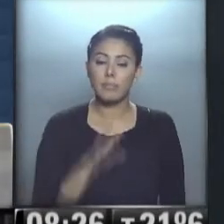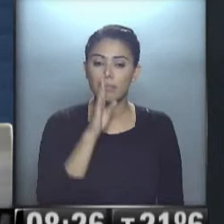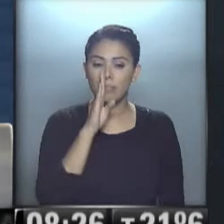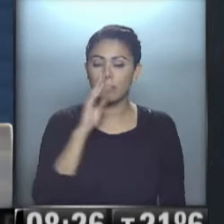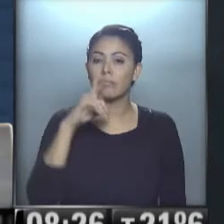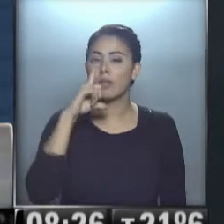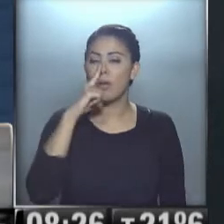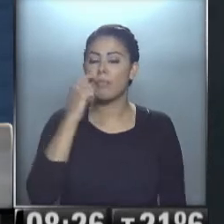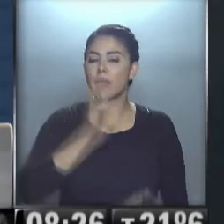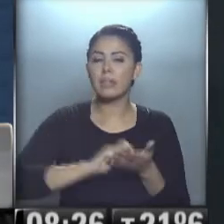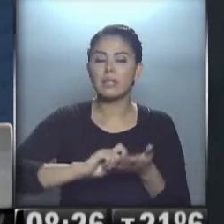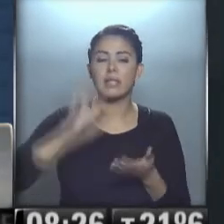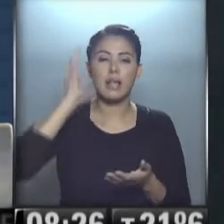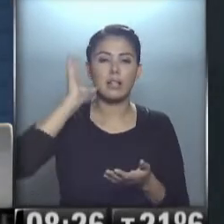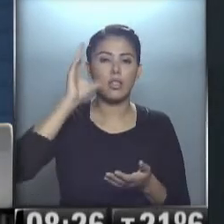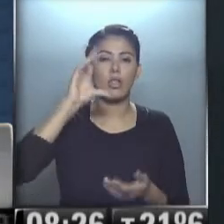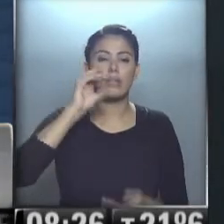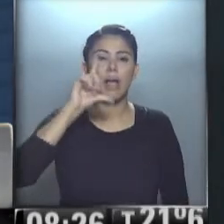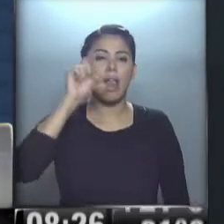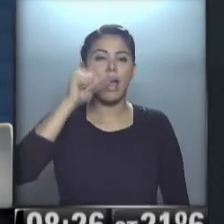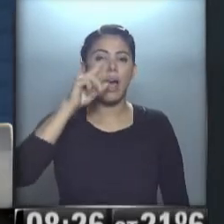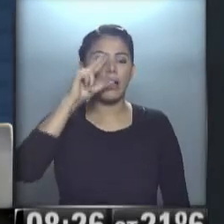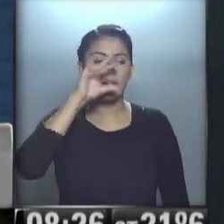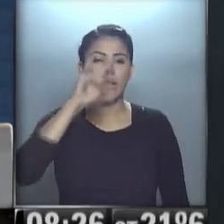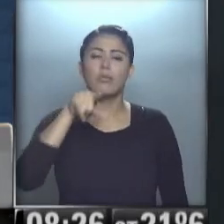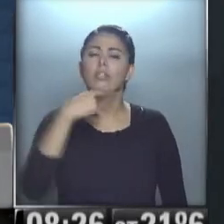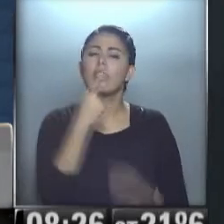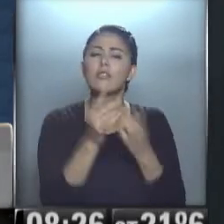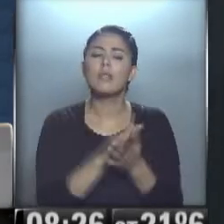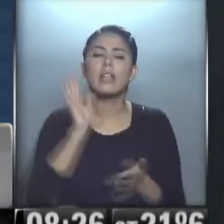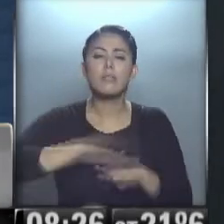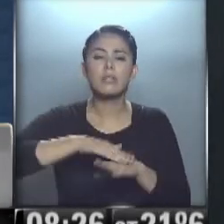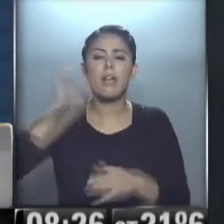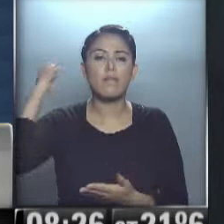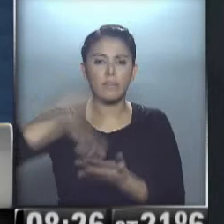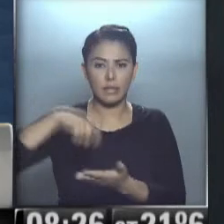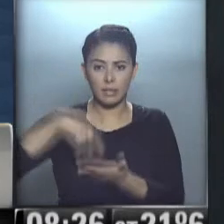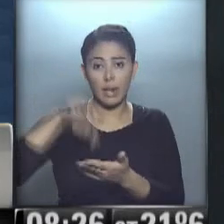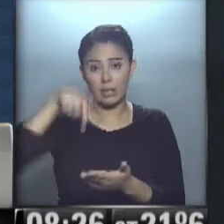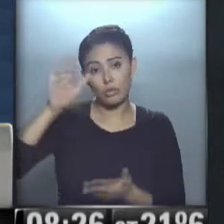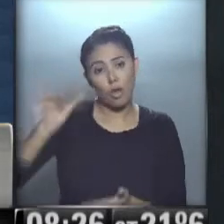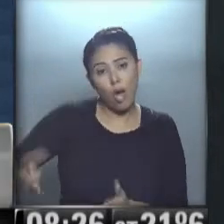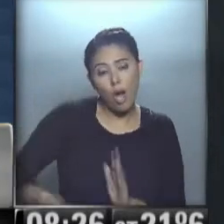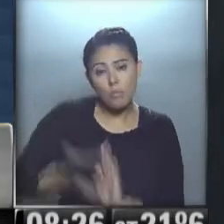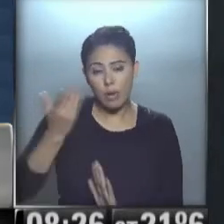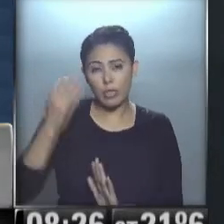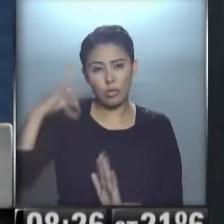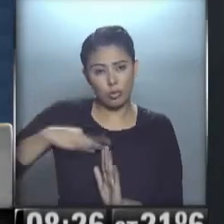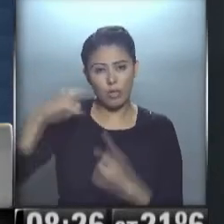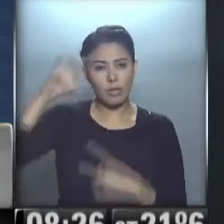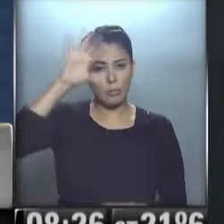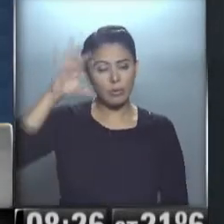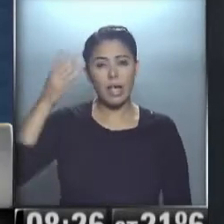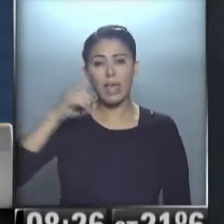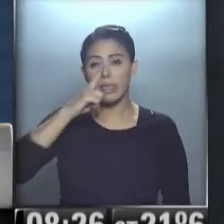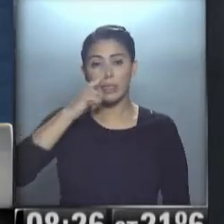Capitanich, Marcelo de Leo, Radio La Red. Usted hablaba de la responsabilidad fiscal en estos aumentos que se están dando en distintas provincias, pero hasta hace